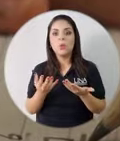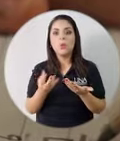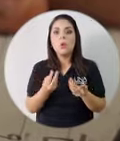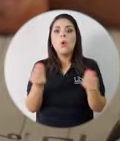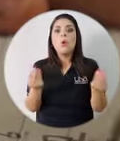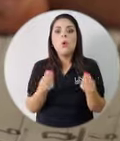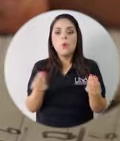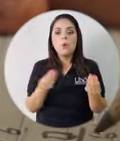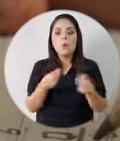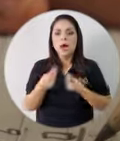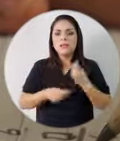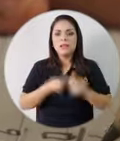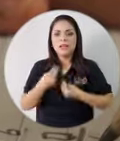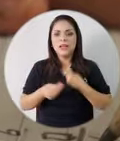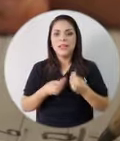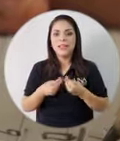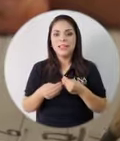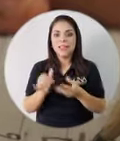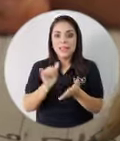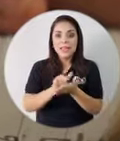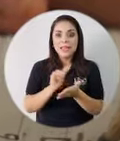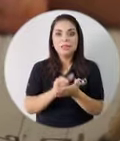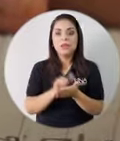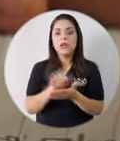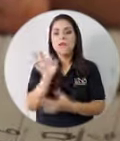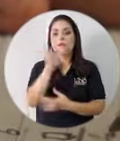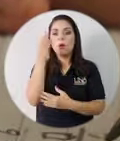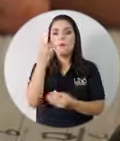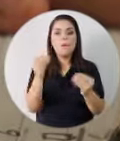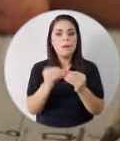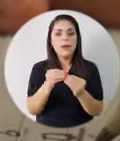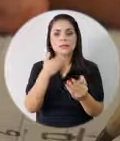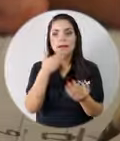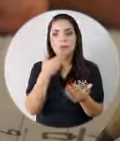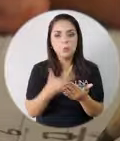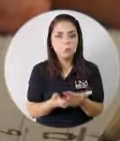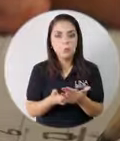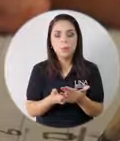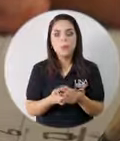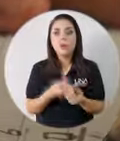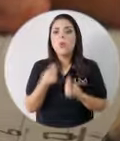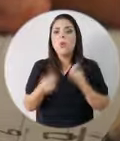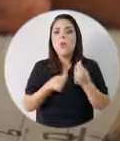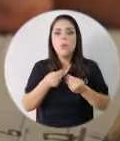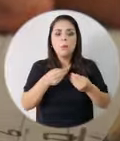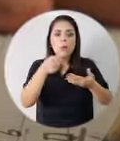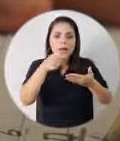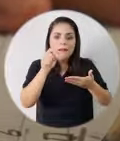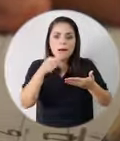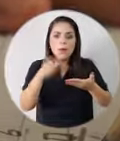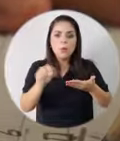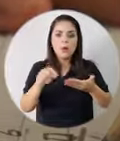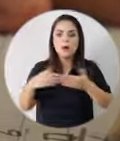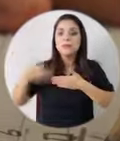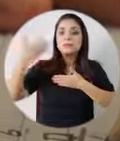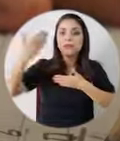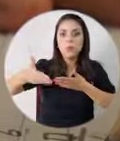de investigación, cómo montar, cómo hacer este Sí. trabajo de la manera más adecuada,